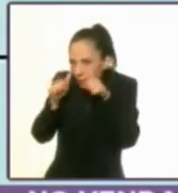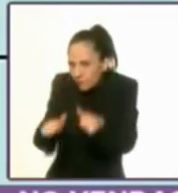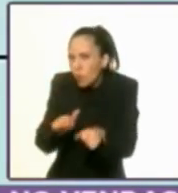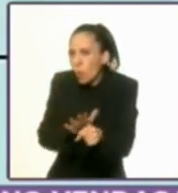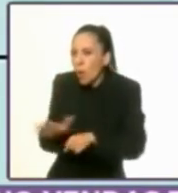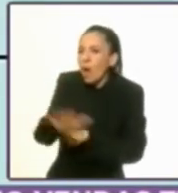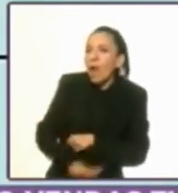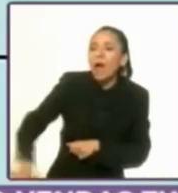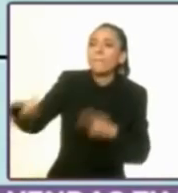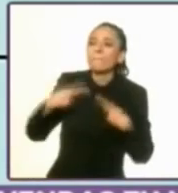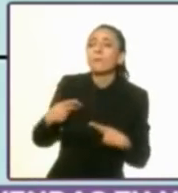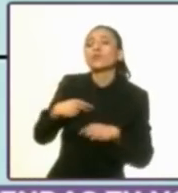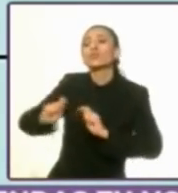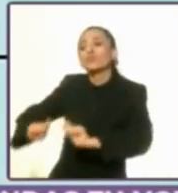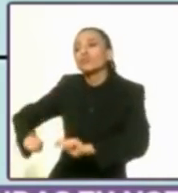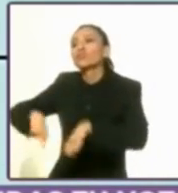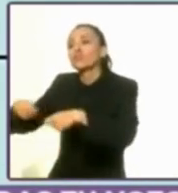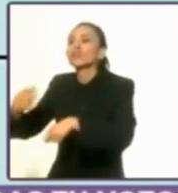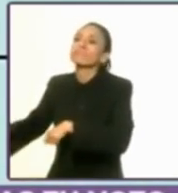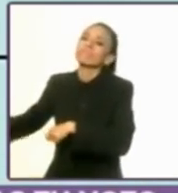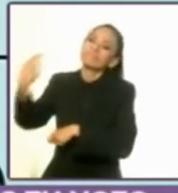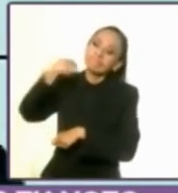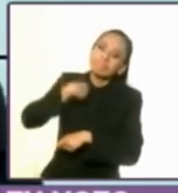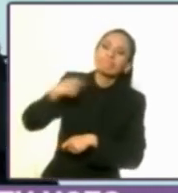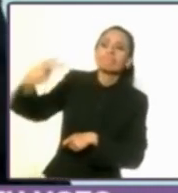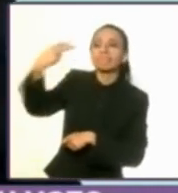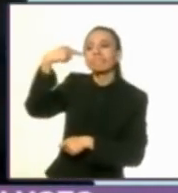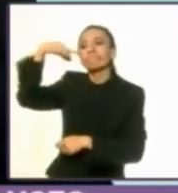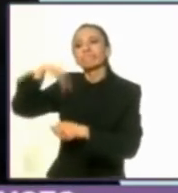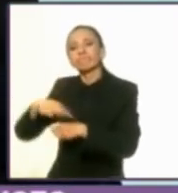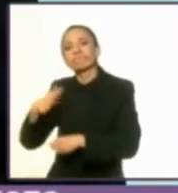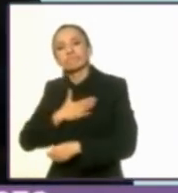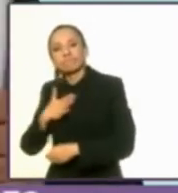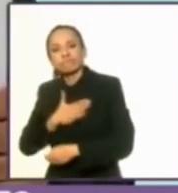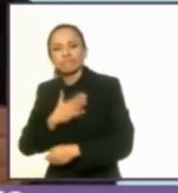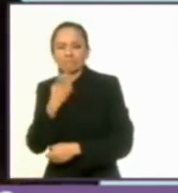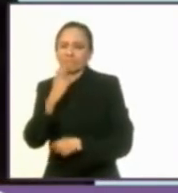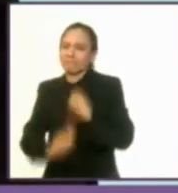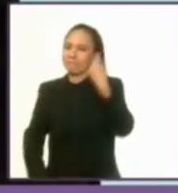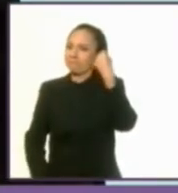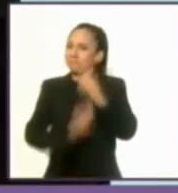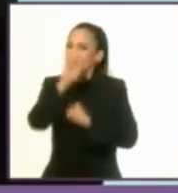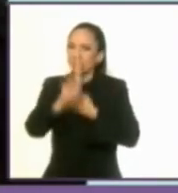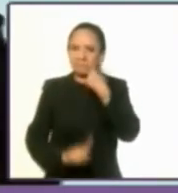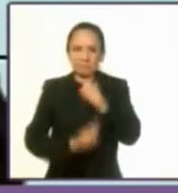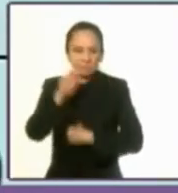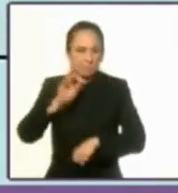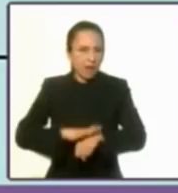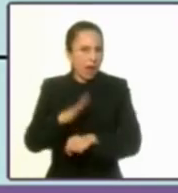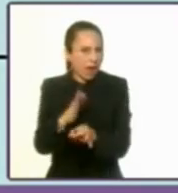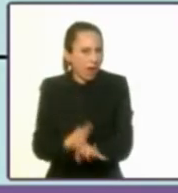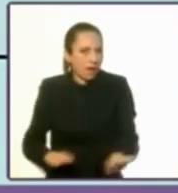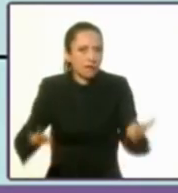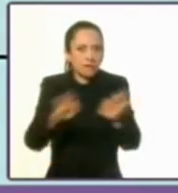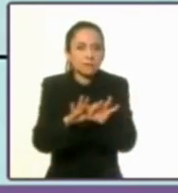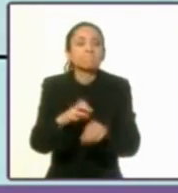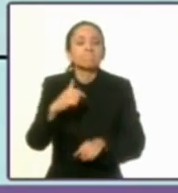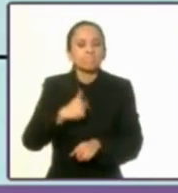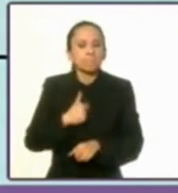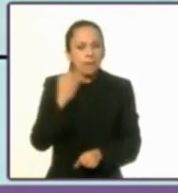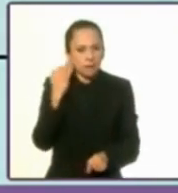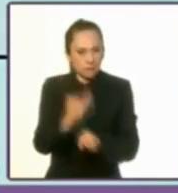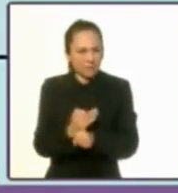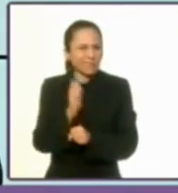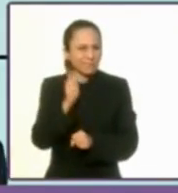individualización y yo creo que ese es uno de los grandes problemas que yo siento que para hablar de política